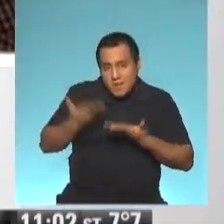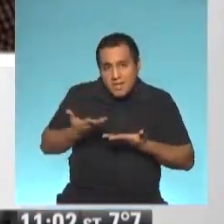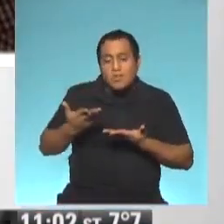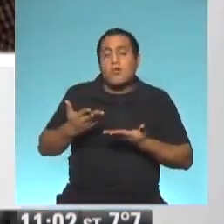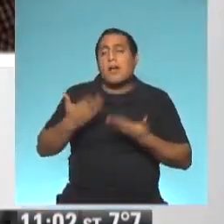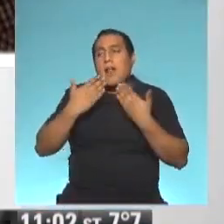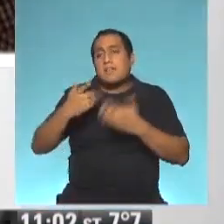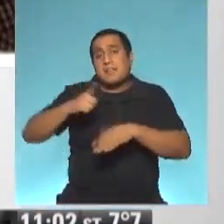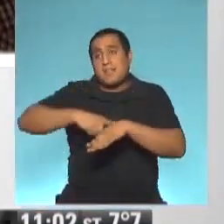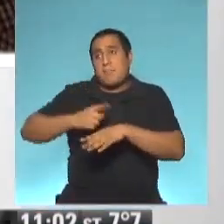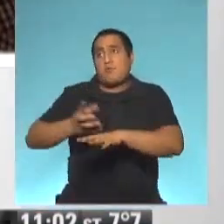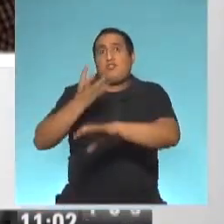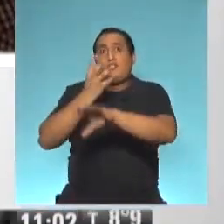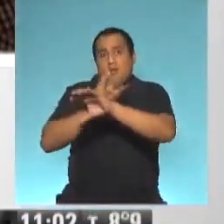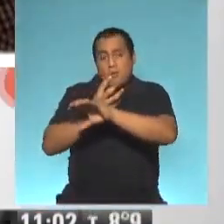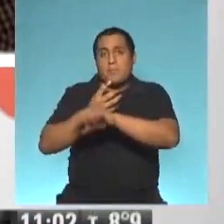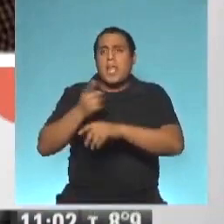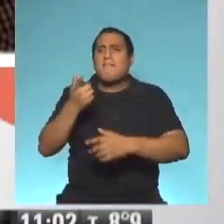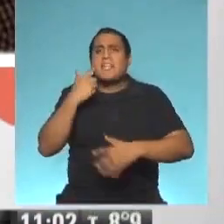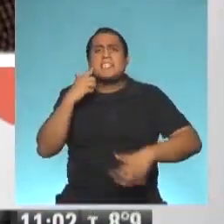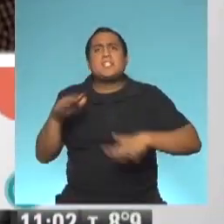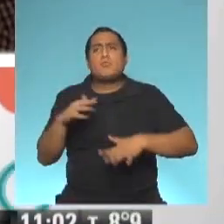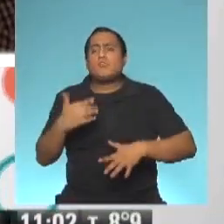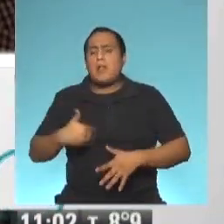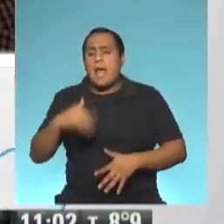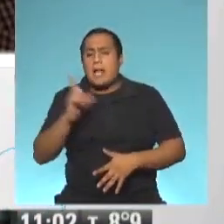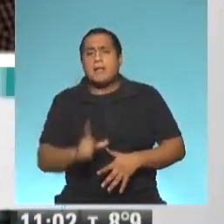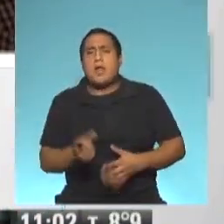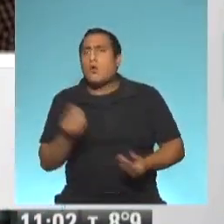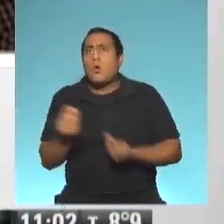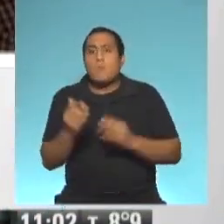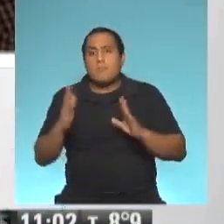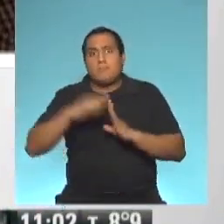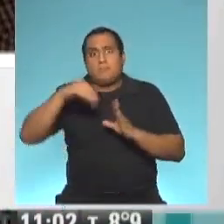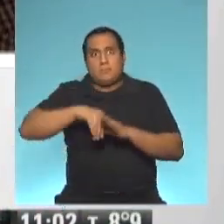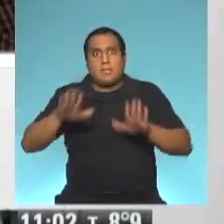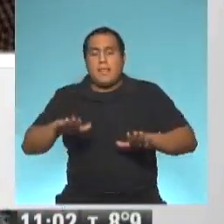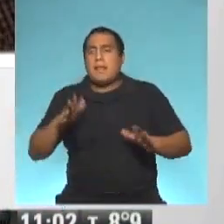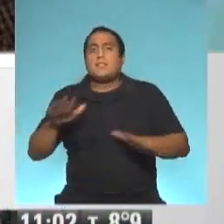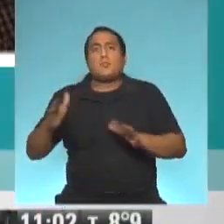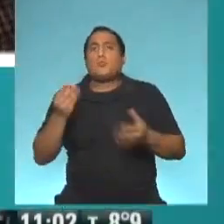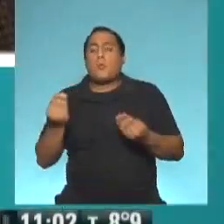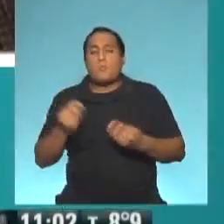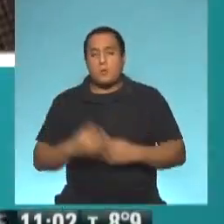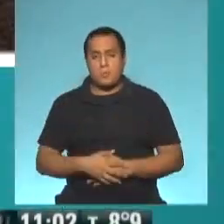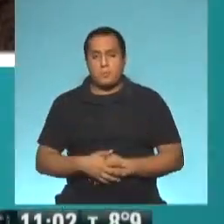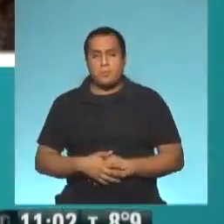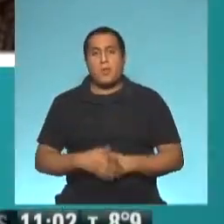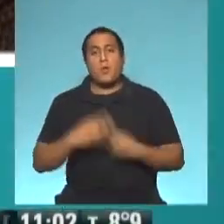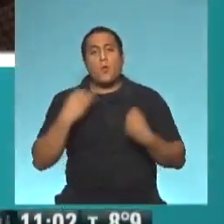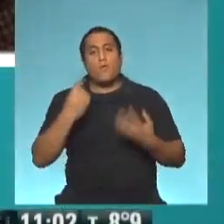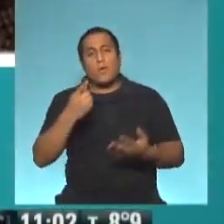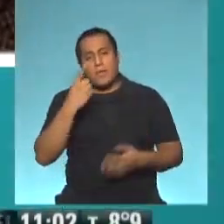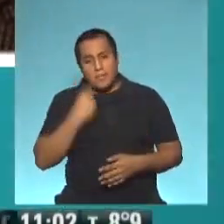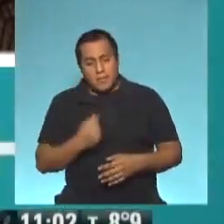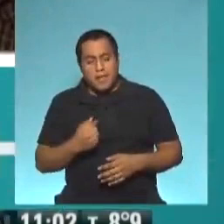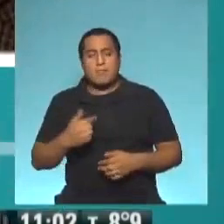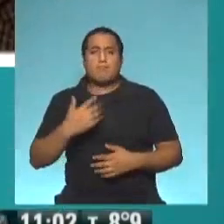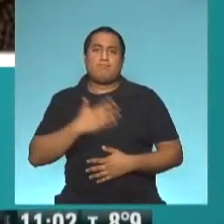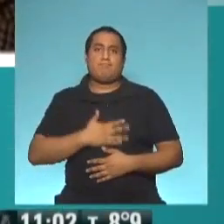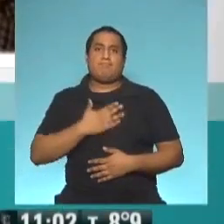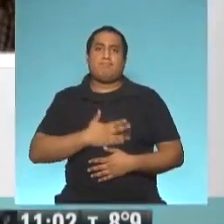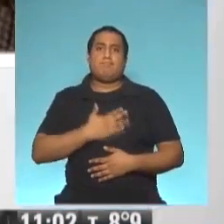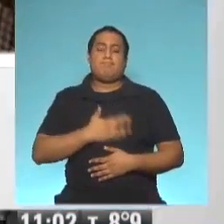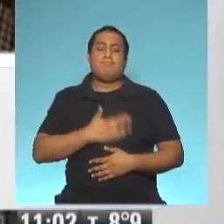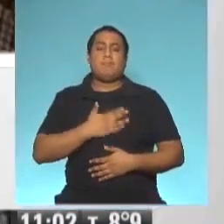por el tiempo y de saber cómo está la situación en la Argentina hoy en tiempo de cuarentena. Buen día, Natalia, un gusto para nosotros.